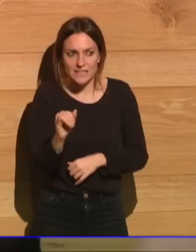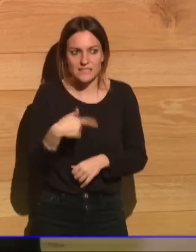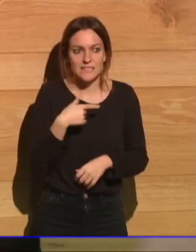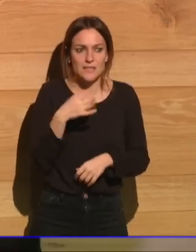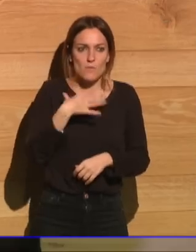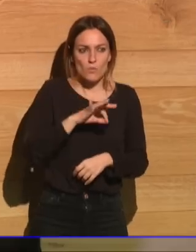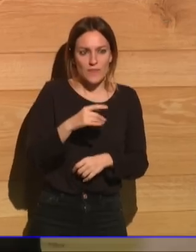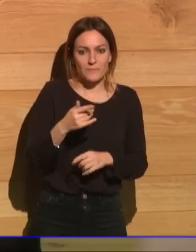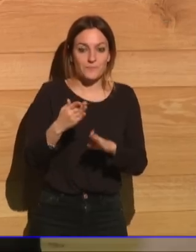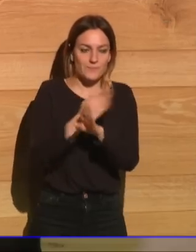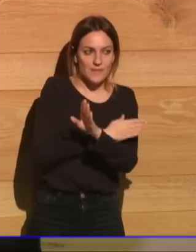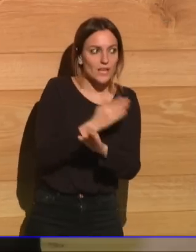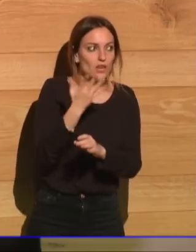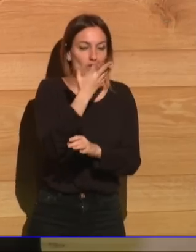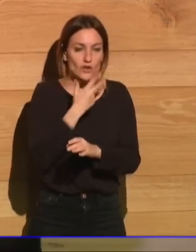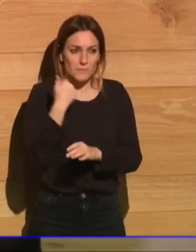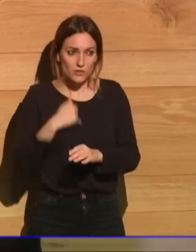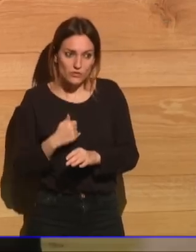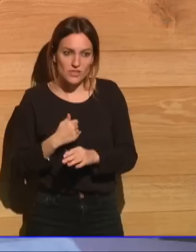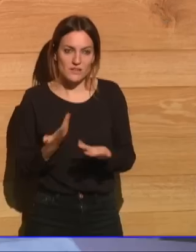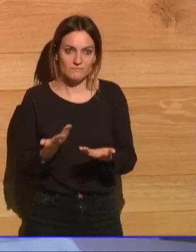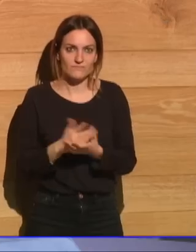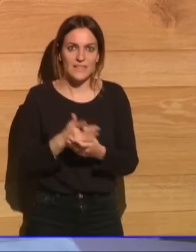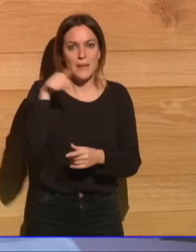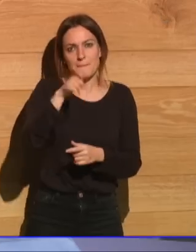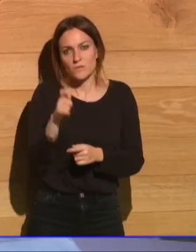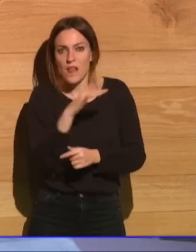partir del conocimiento previo que el recensor tiene de